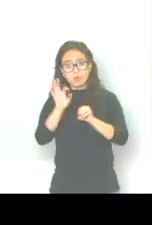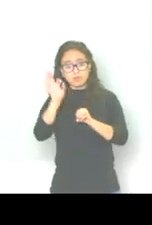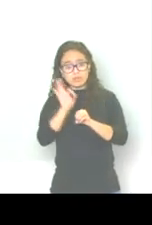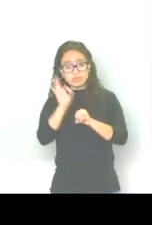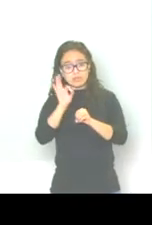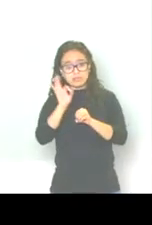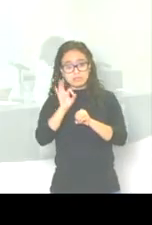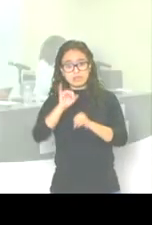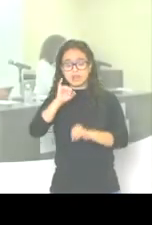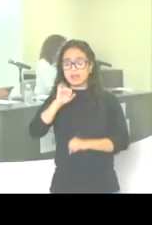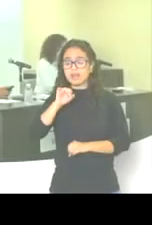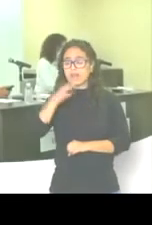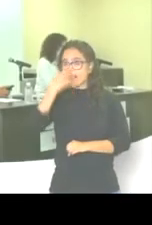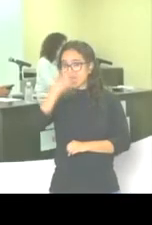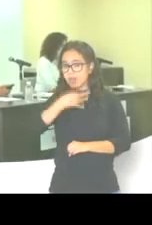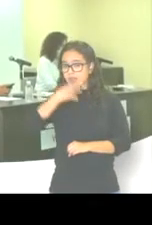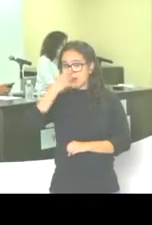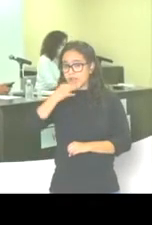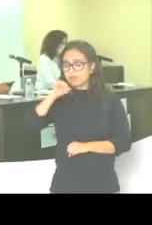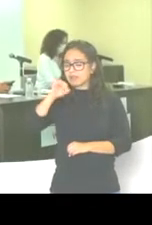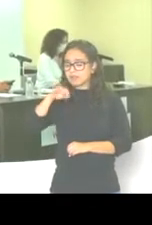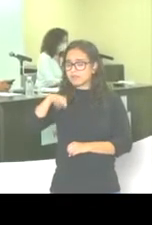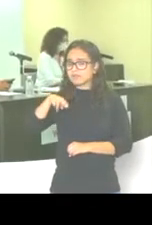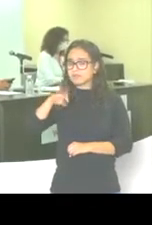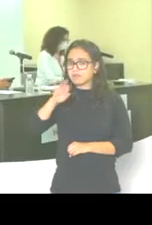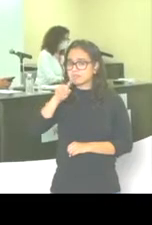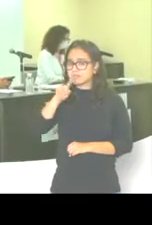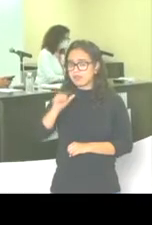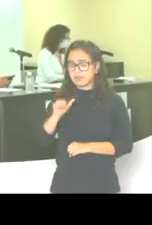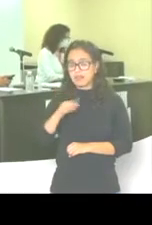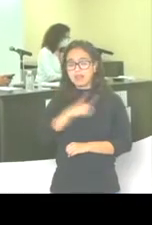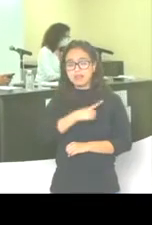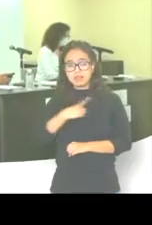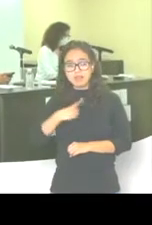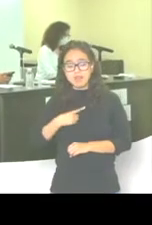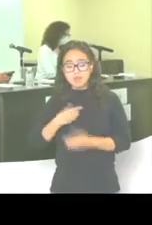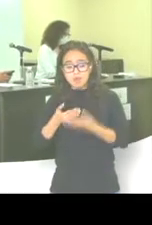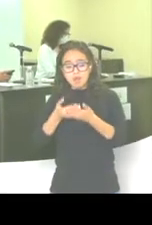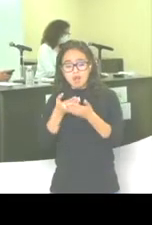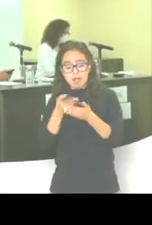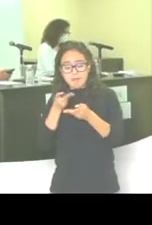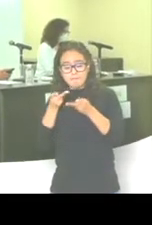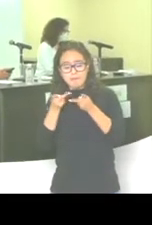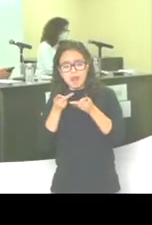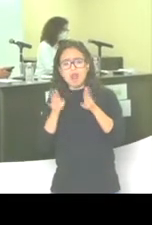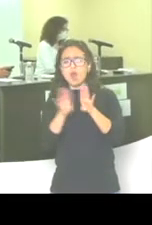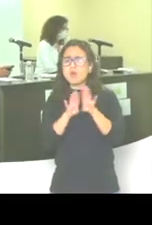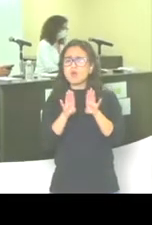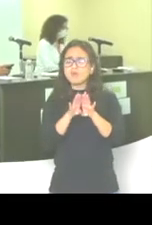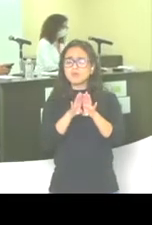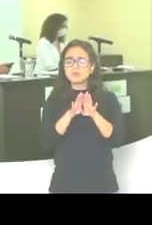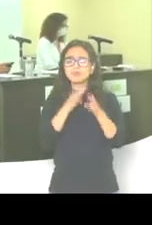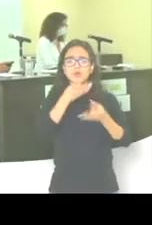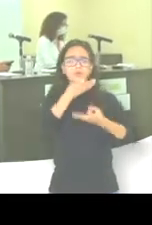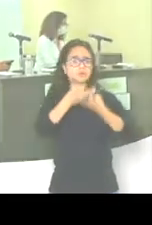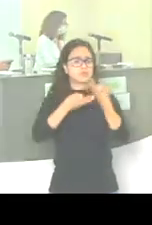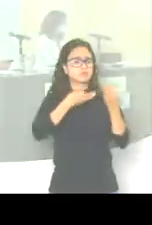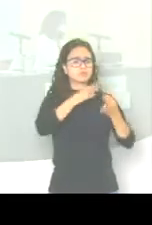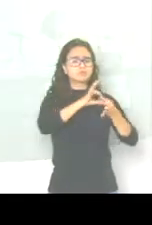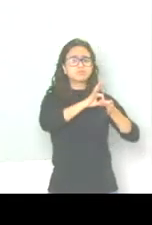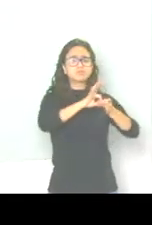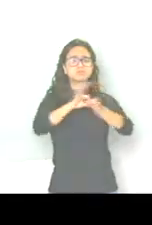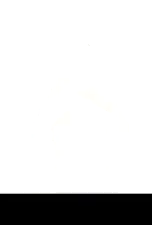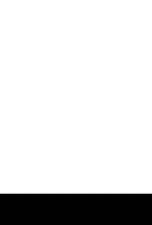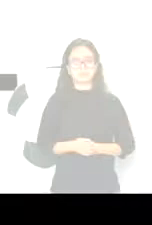comportar influenza. Tenemos que estar preparados. Y la única manera es ayudarnos todos,